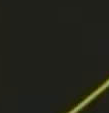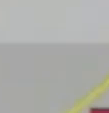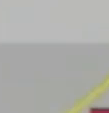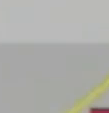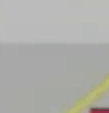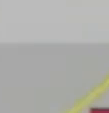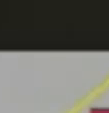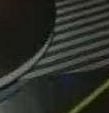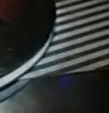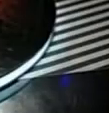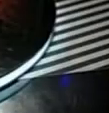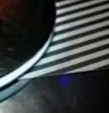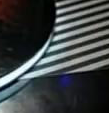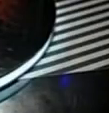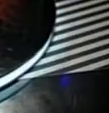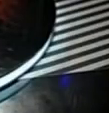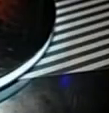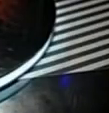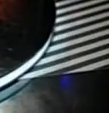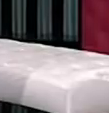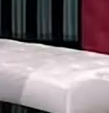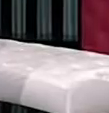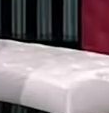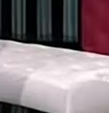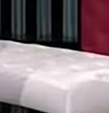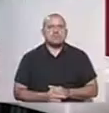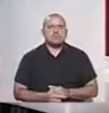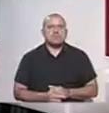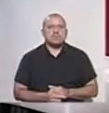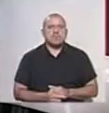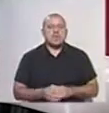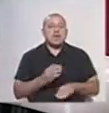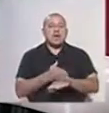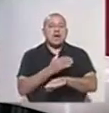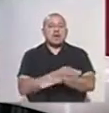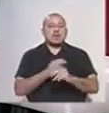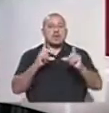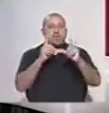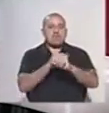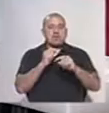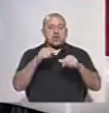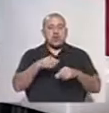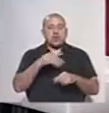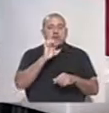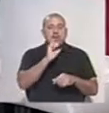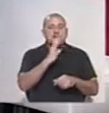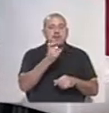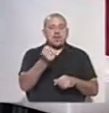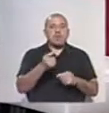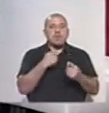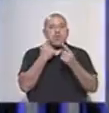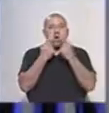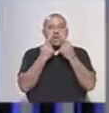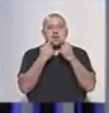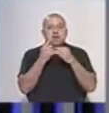Nobody's perfect. Y antes de terminar con este EPA de verano del día de hoy, hablemos de una de las favoritas